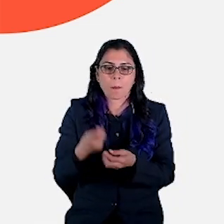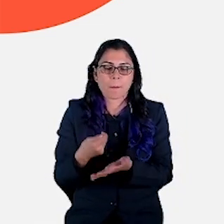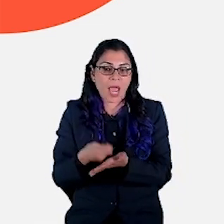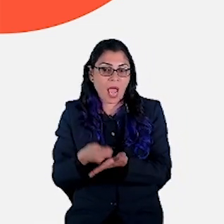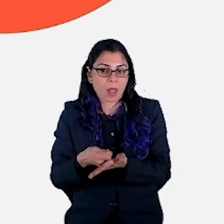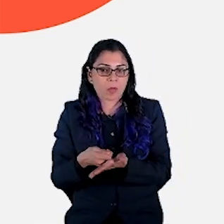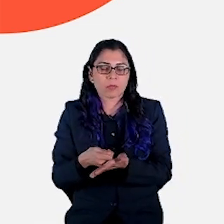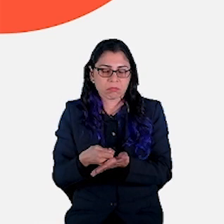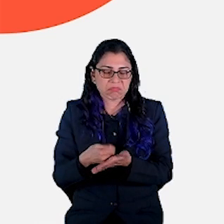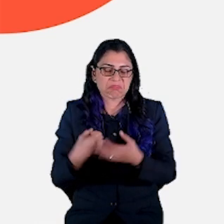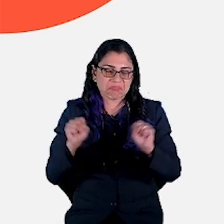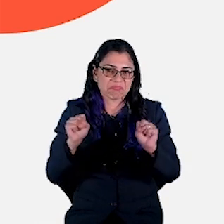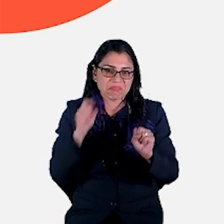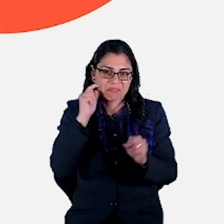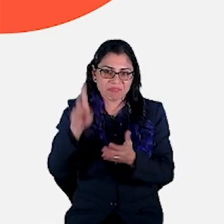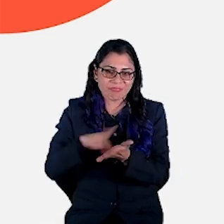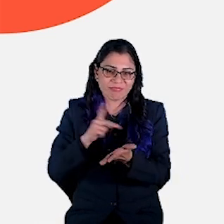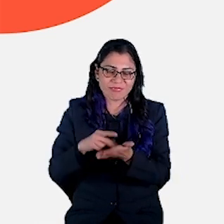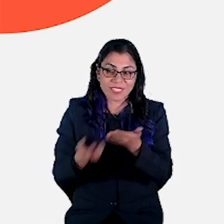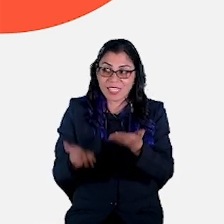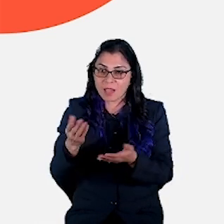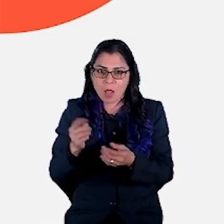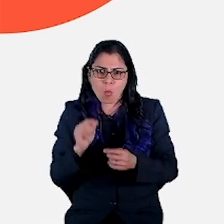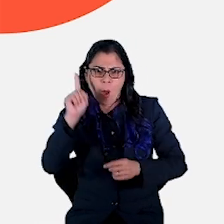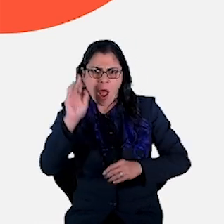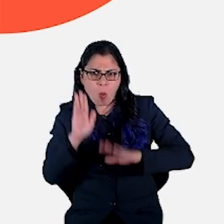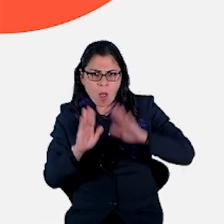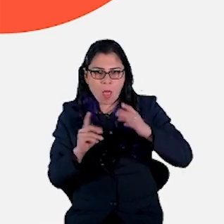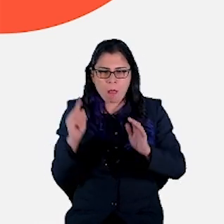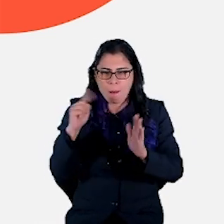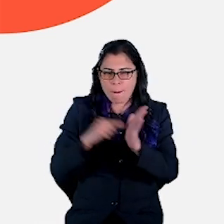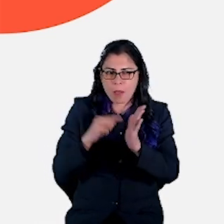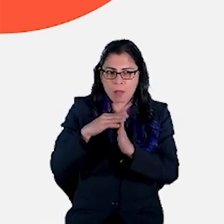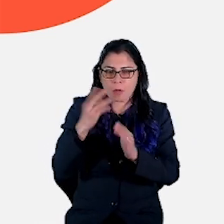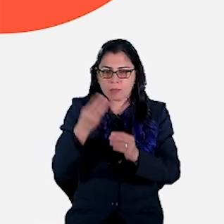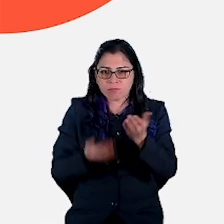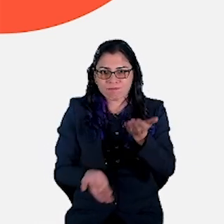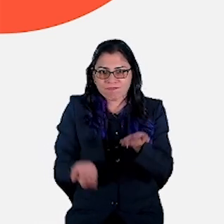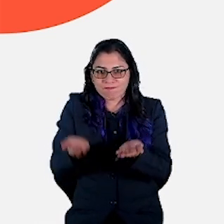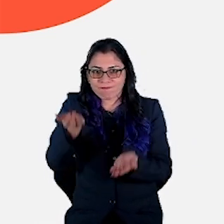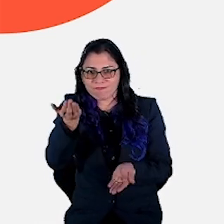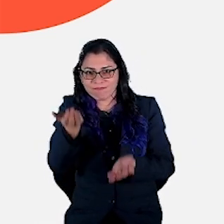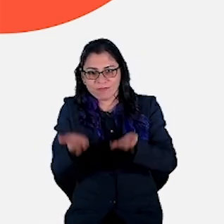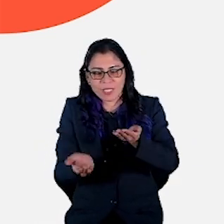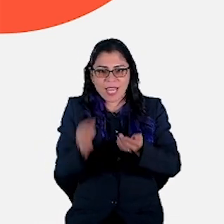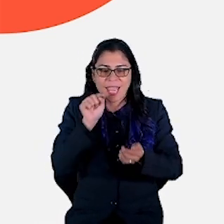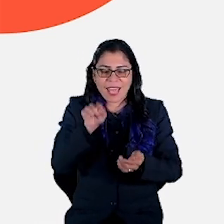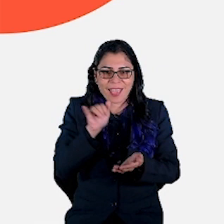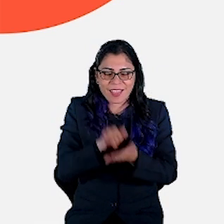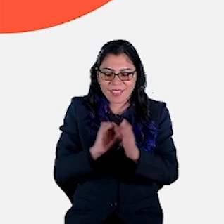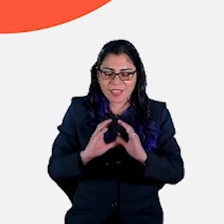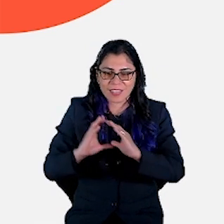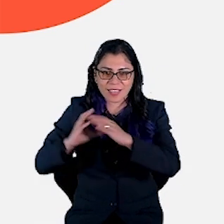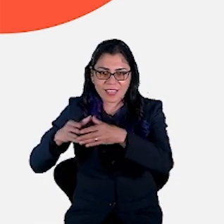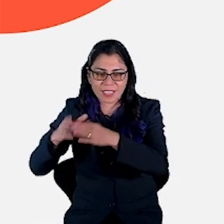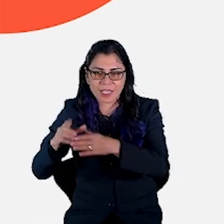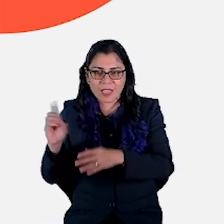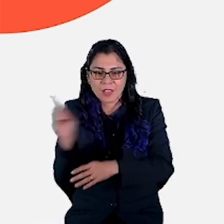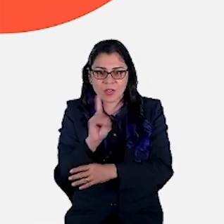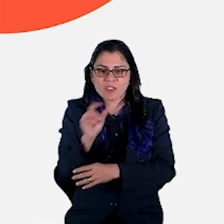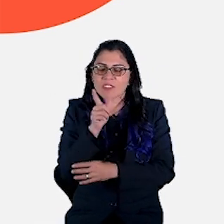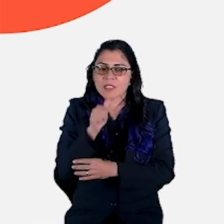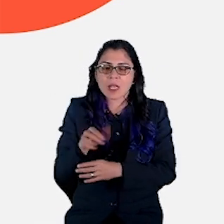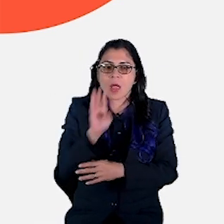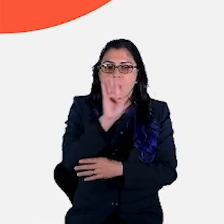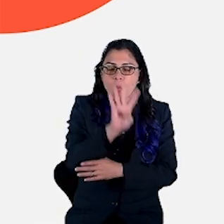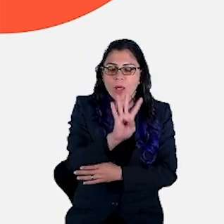en las subastas alcanzando más de 0,000 por kilogramo lo que este circuito situado en